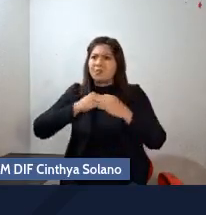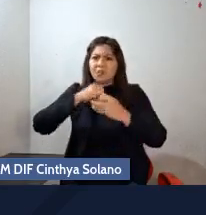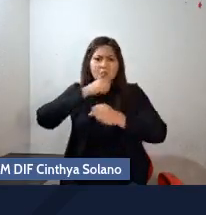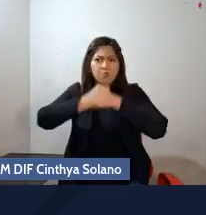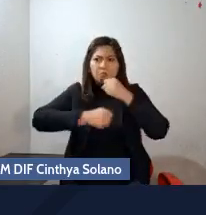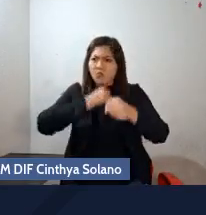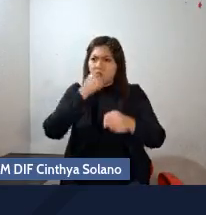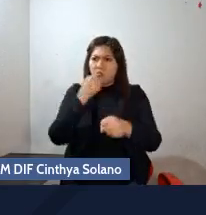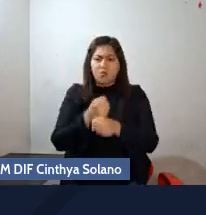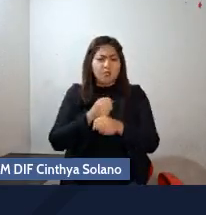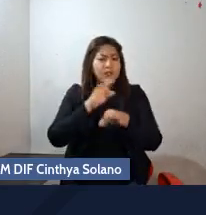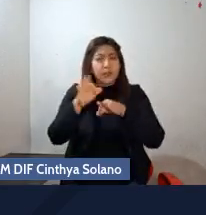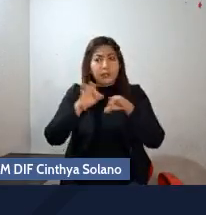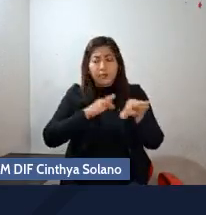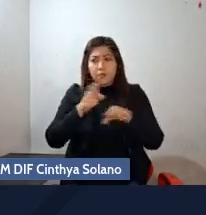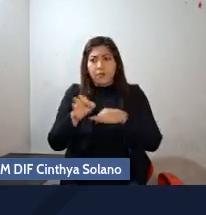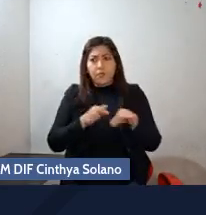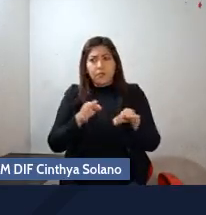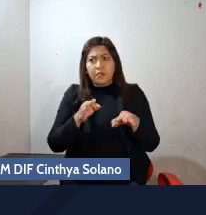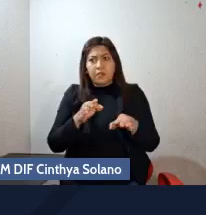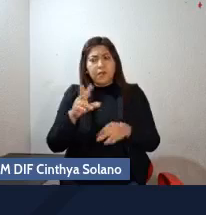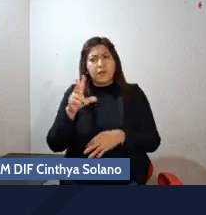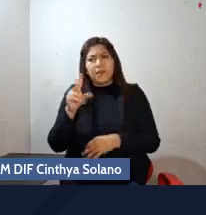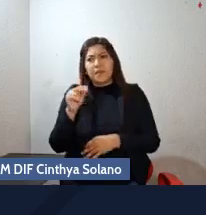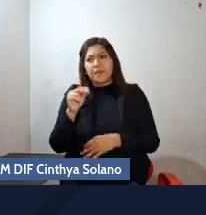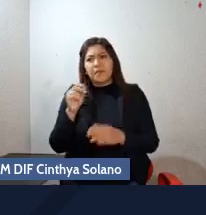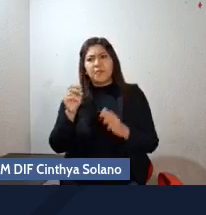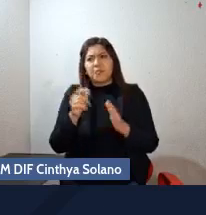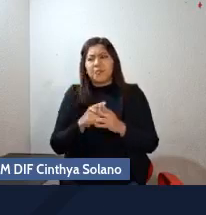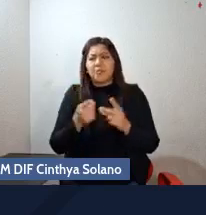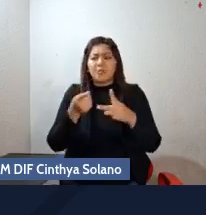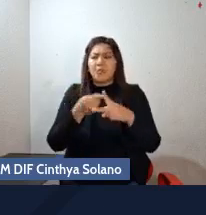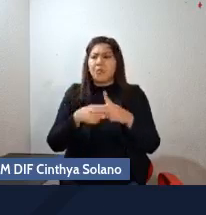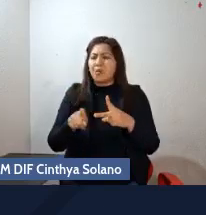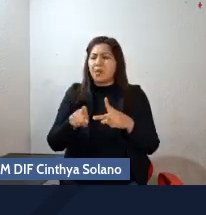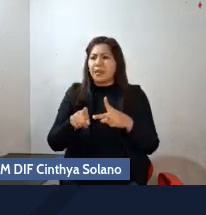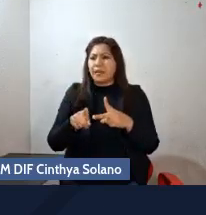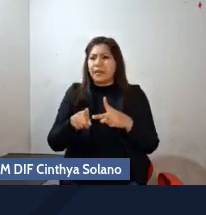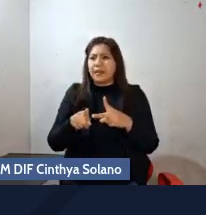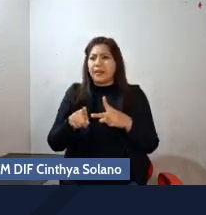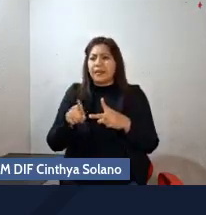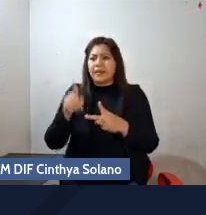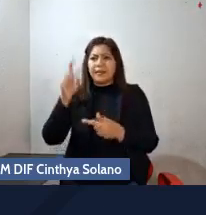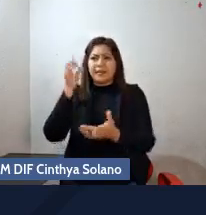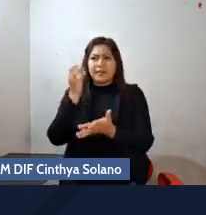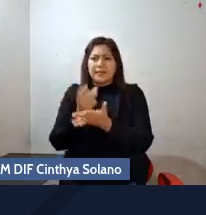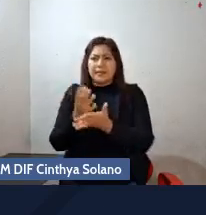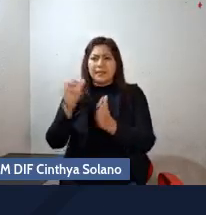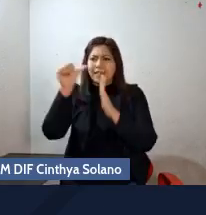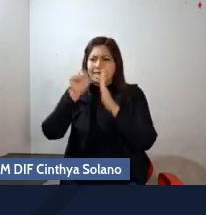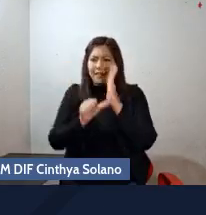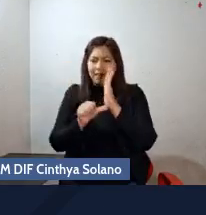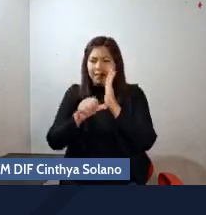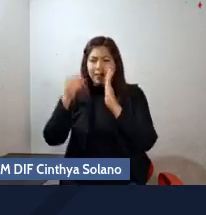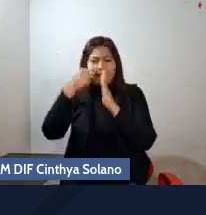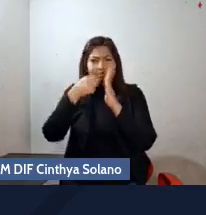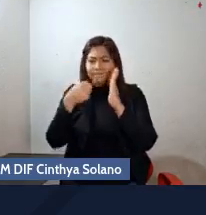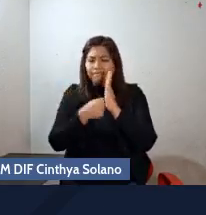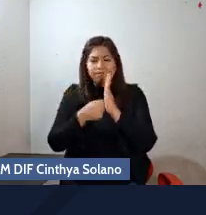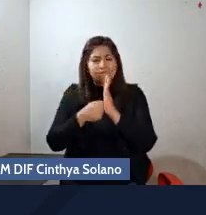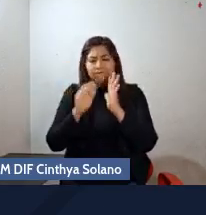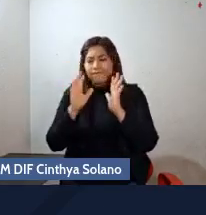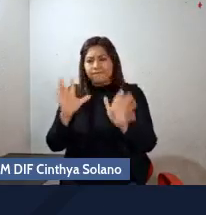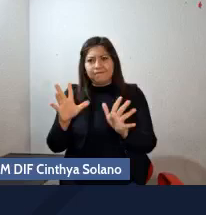la cuestión de que se lanza en el mes de septiembre, que solamente es el mes del testamento. Nuestro programa